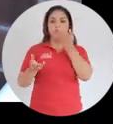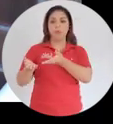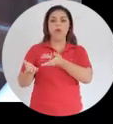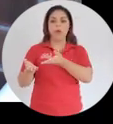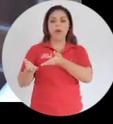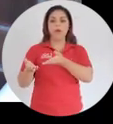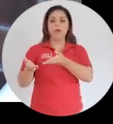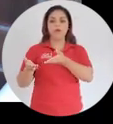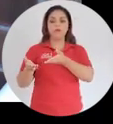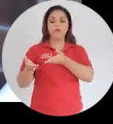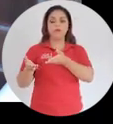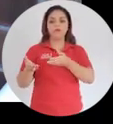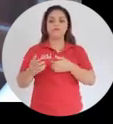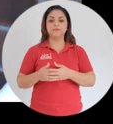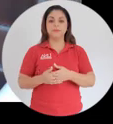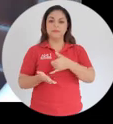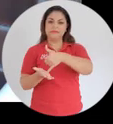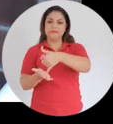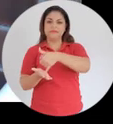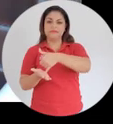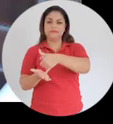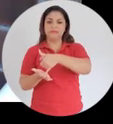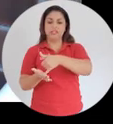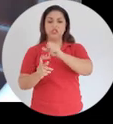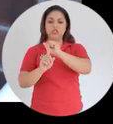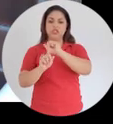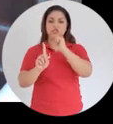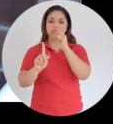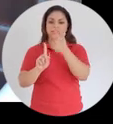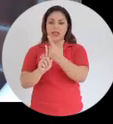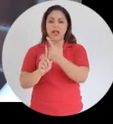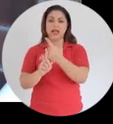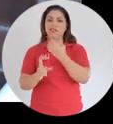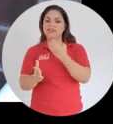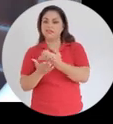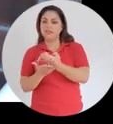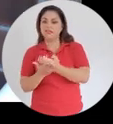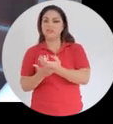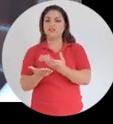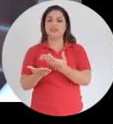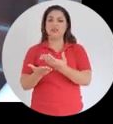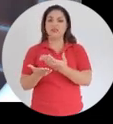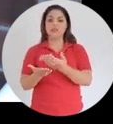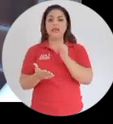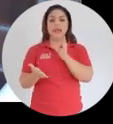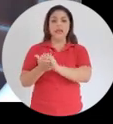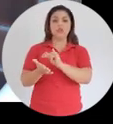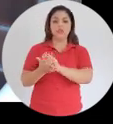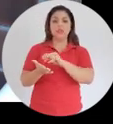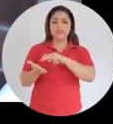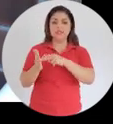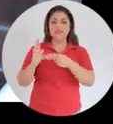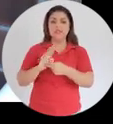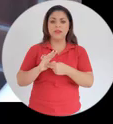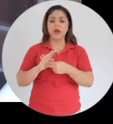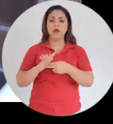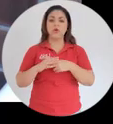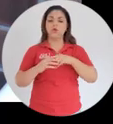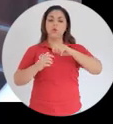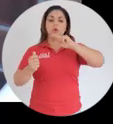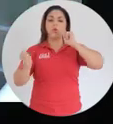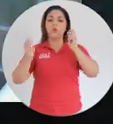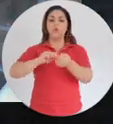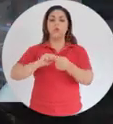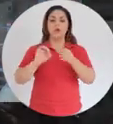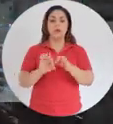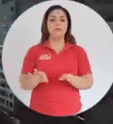a la población que tiene mayor vulnerabilidad social, económica, y esto ha